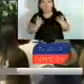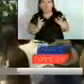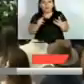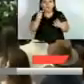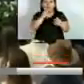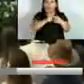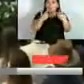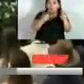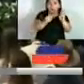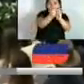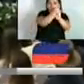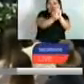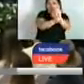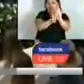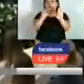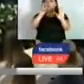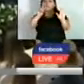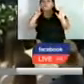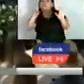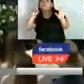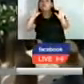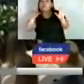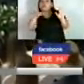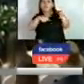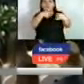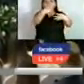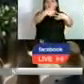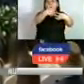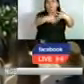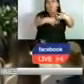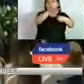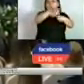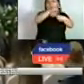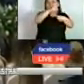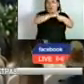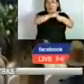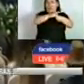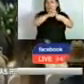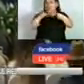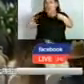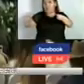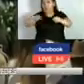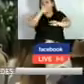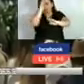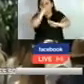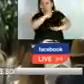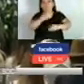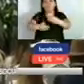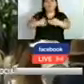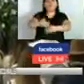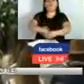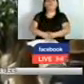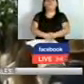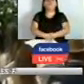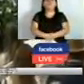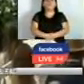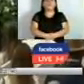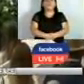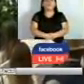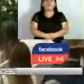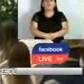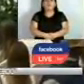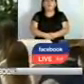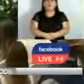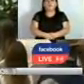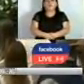lo previsto en el artículo 215 del Código Electoral, respetando el debido proceso. El